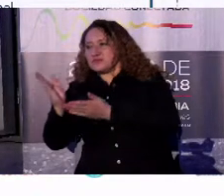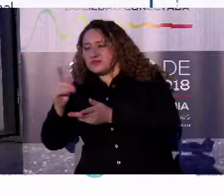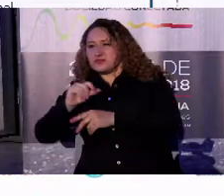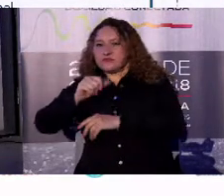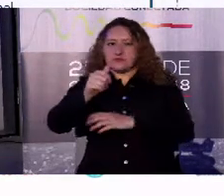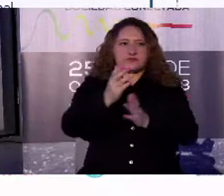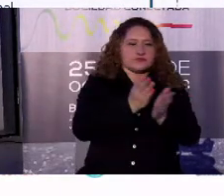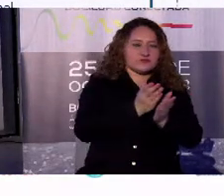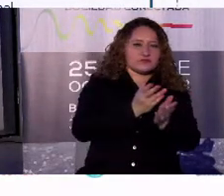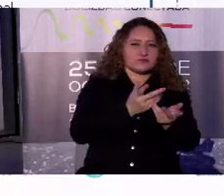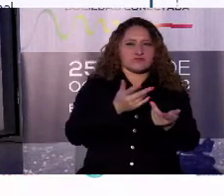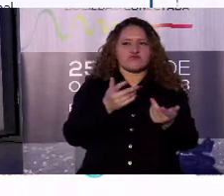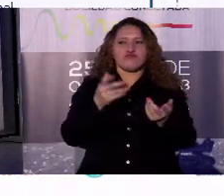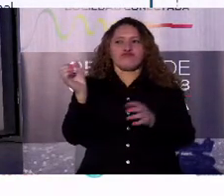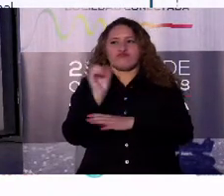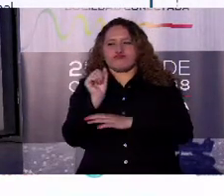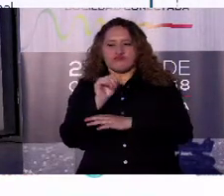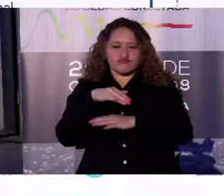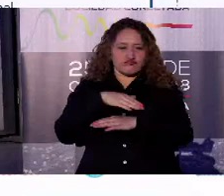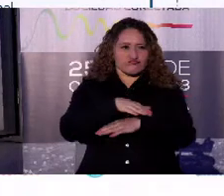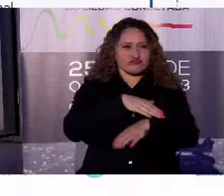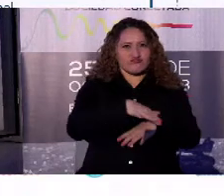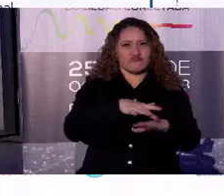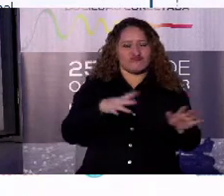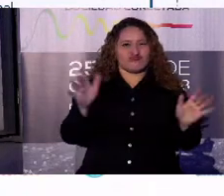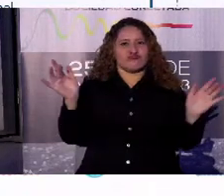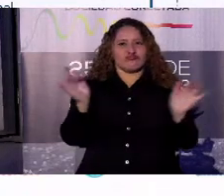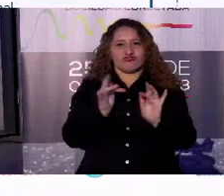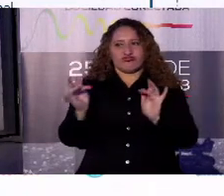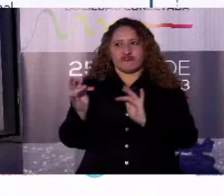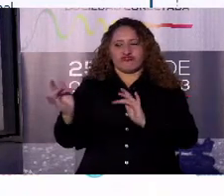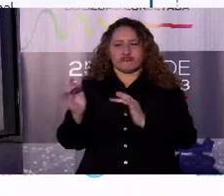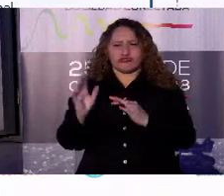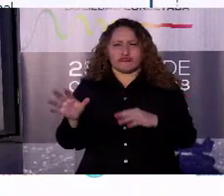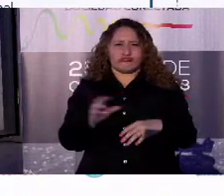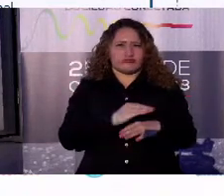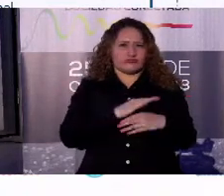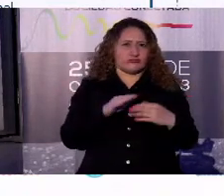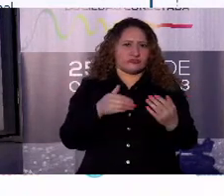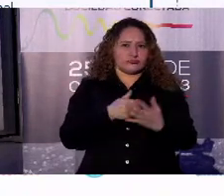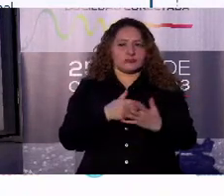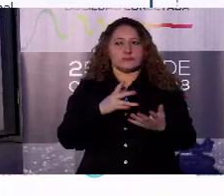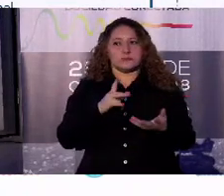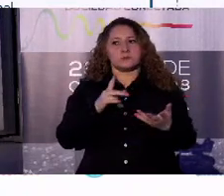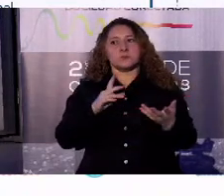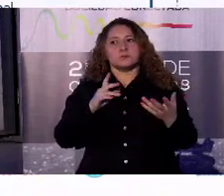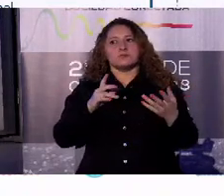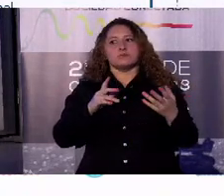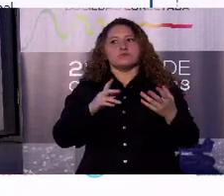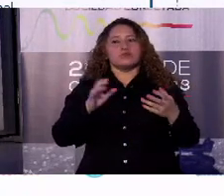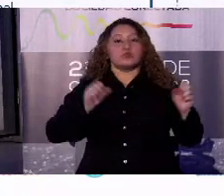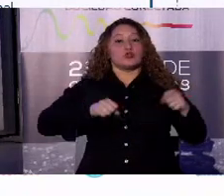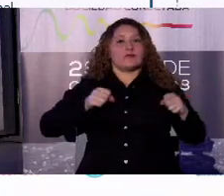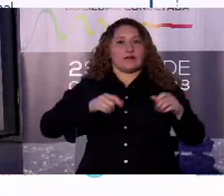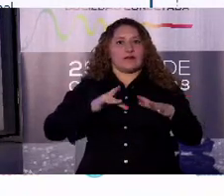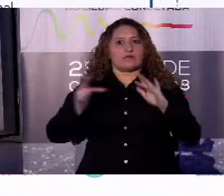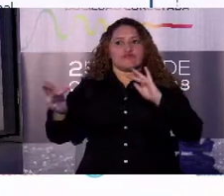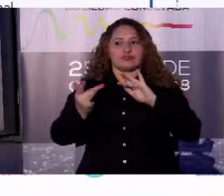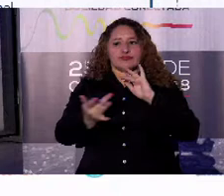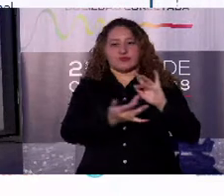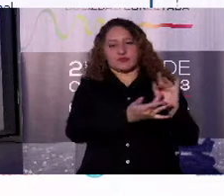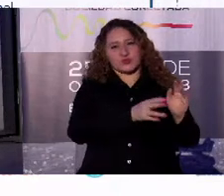se está moviendo, los autos conectados, todo ese manejo de capacidades en las distintas partes de la red,